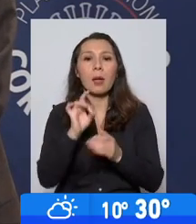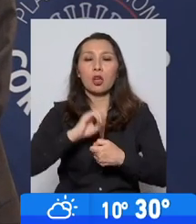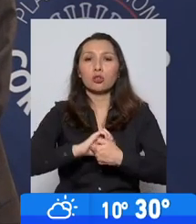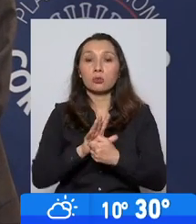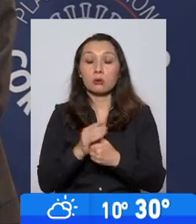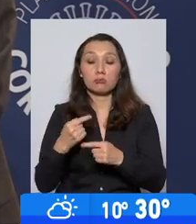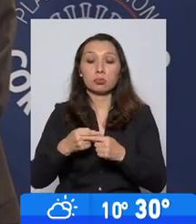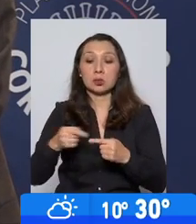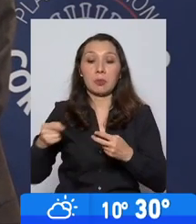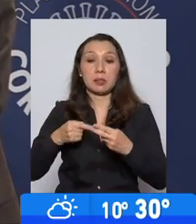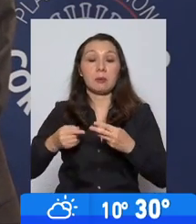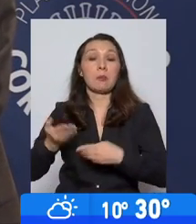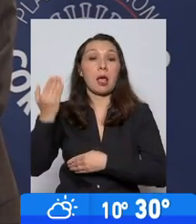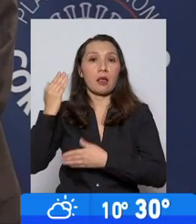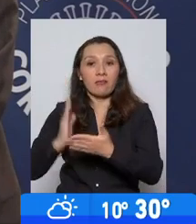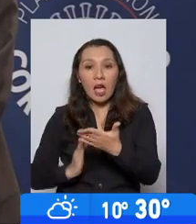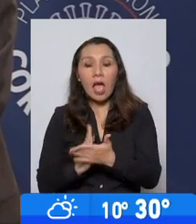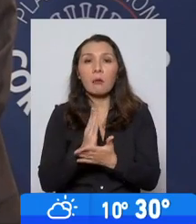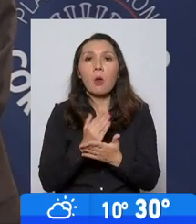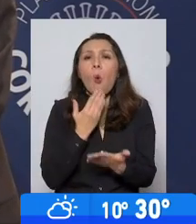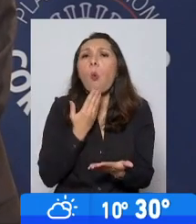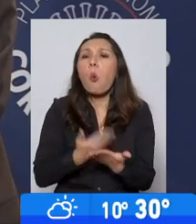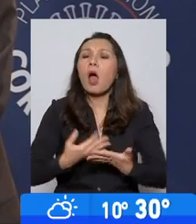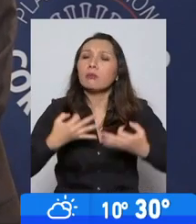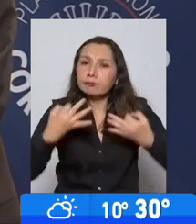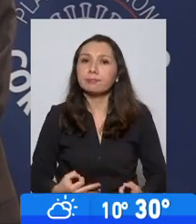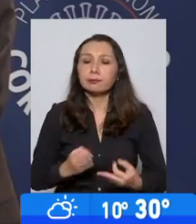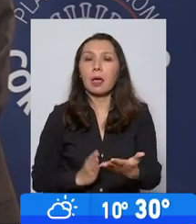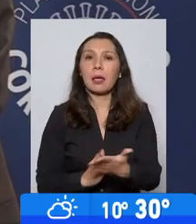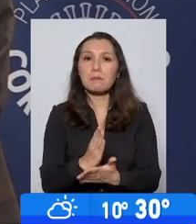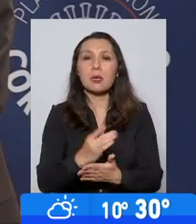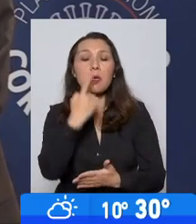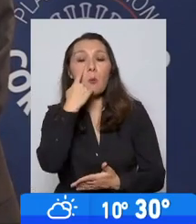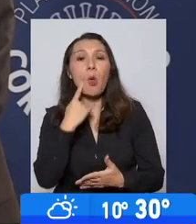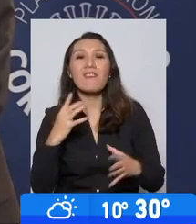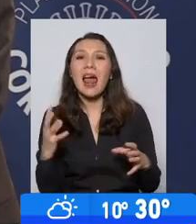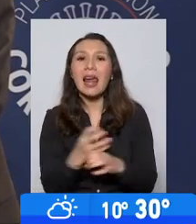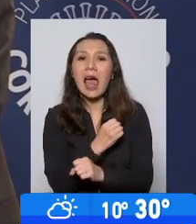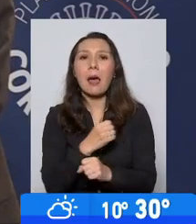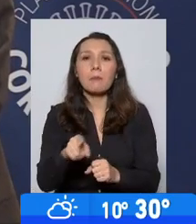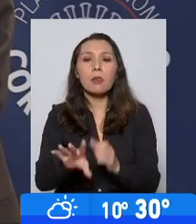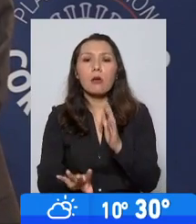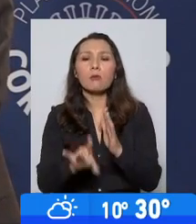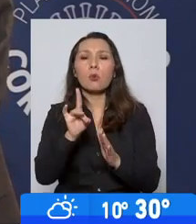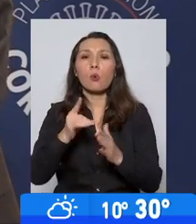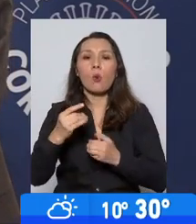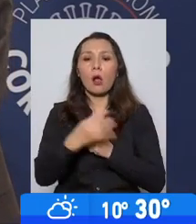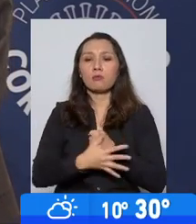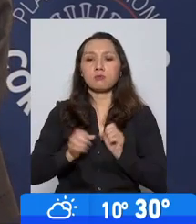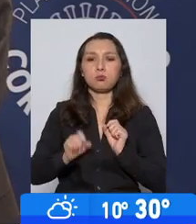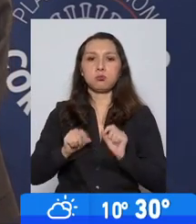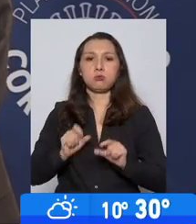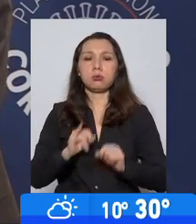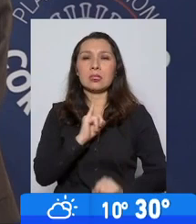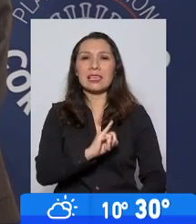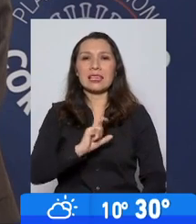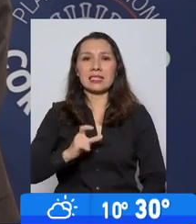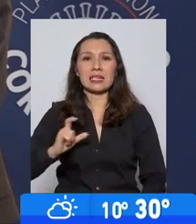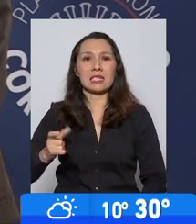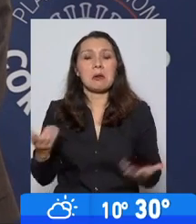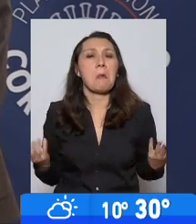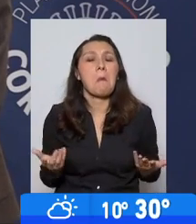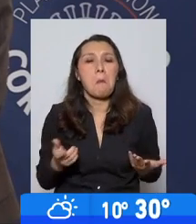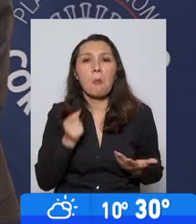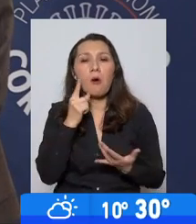anunciando hace varias semanas atrás que se iban a empezar a implementar, pero ¿cuándo finalmente se van a empezar a implementar estos test que detectan la inmunoglobina G?